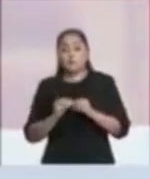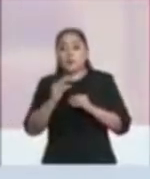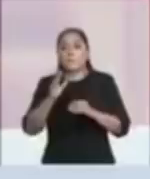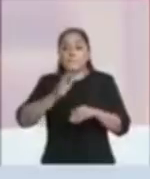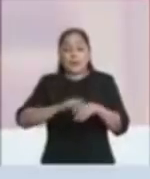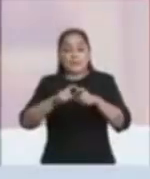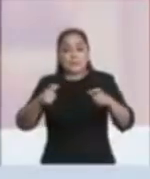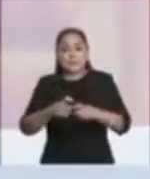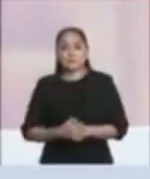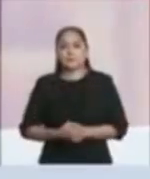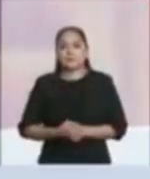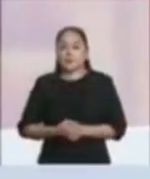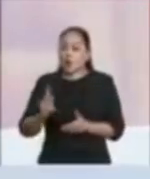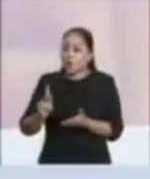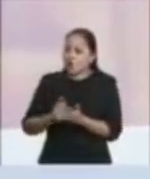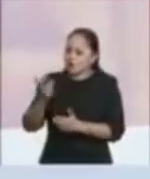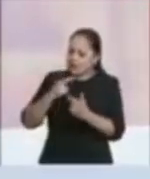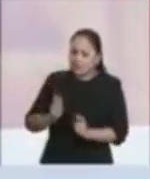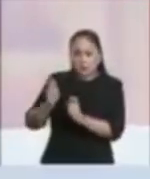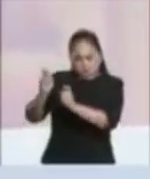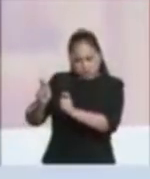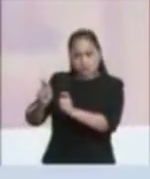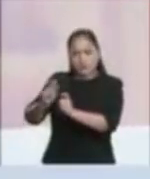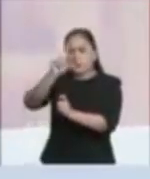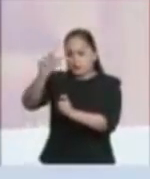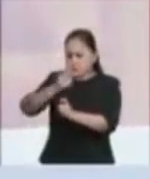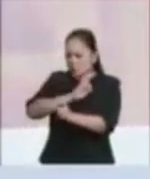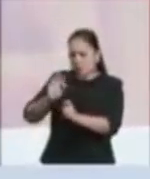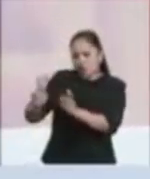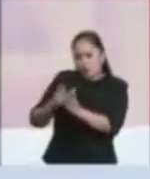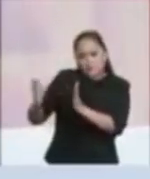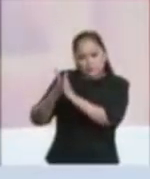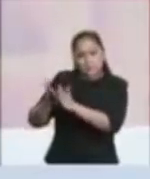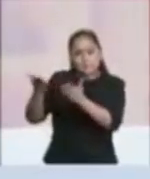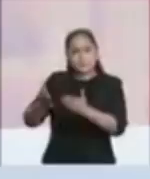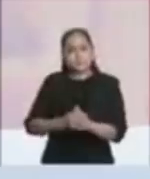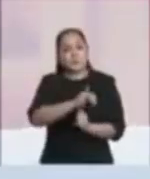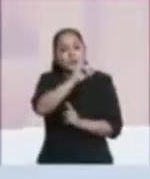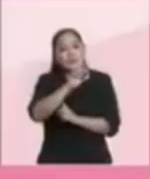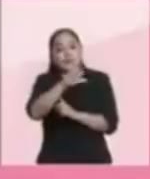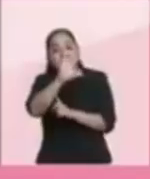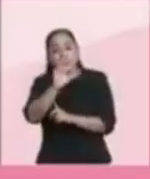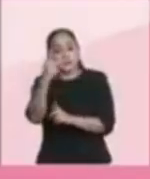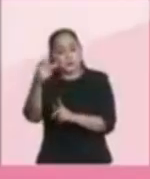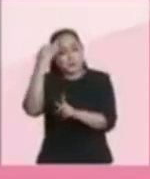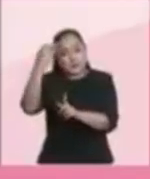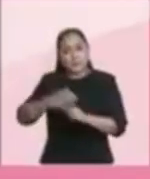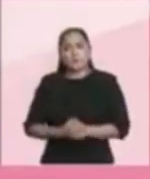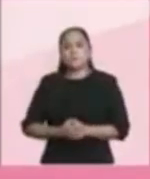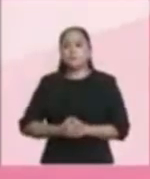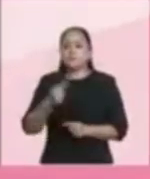Ya agotó su minuto, candidato, pero podemos regresar en un momento más. Sí. Tiene todavía una bolsa de tiempo. Jaime Rodríguez Calderón, su tiempo. Si se dan